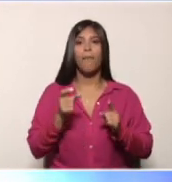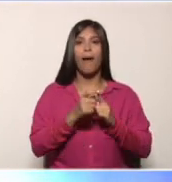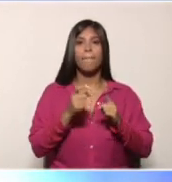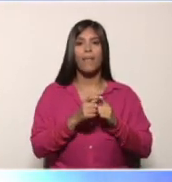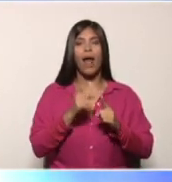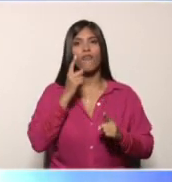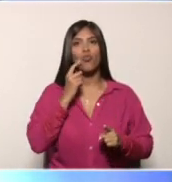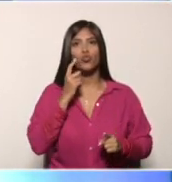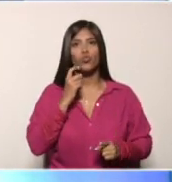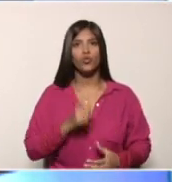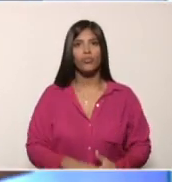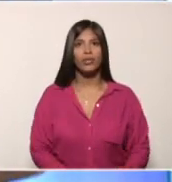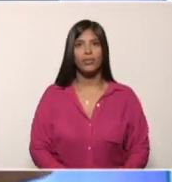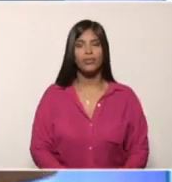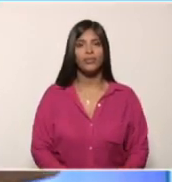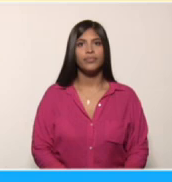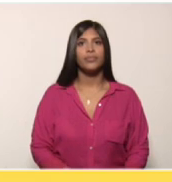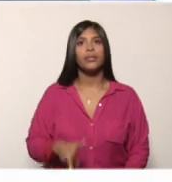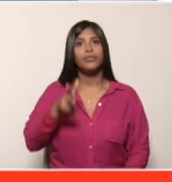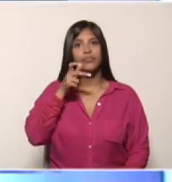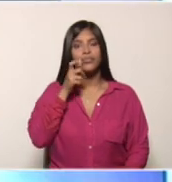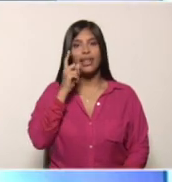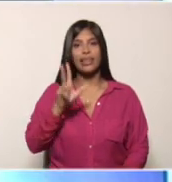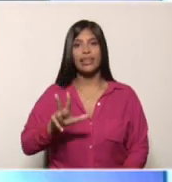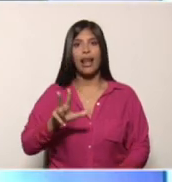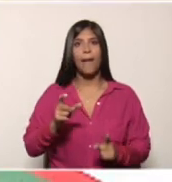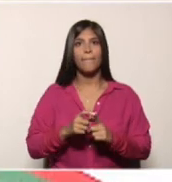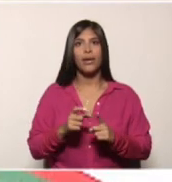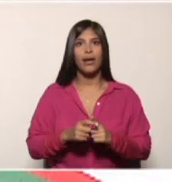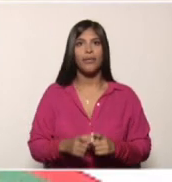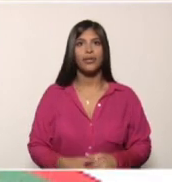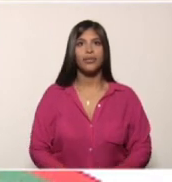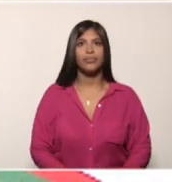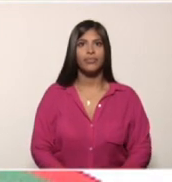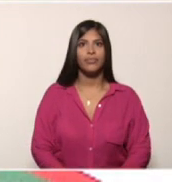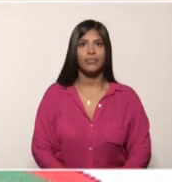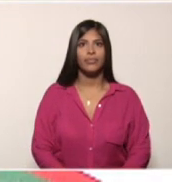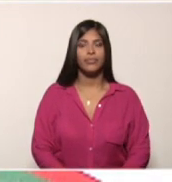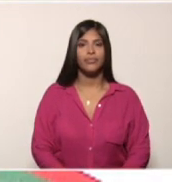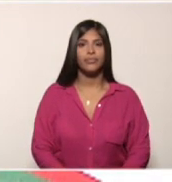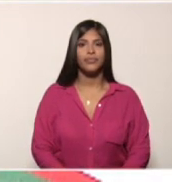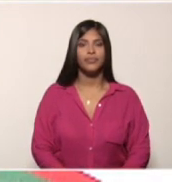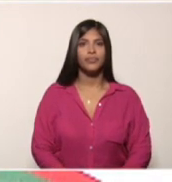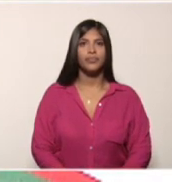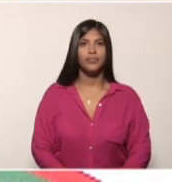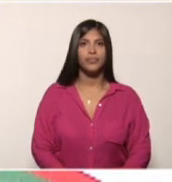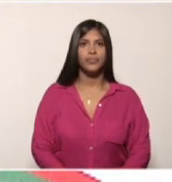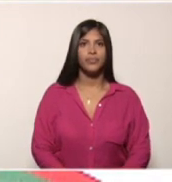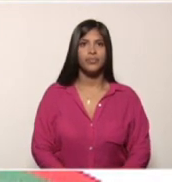de costumbre. Vamos a escuchar estas tres palabras. Race,